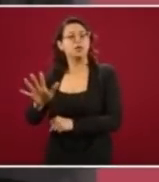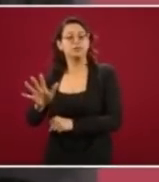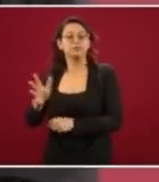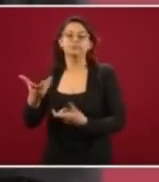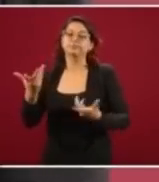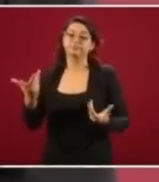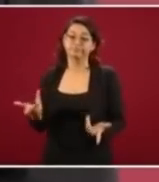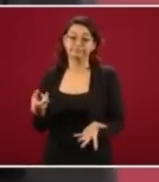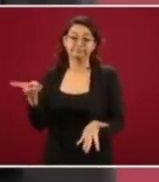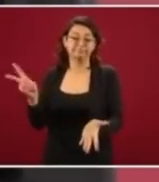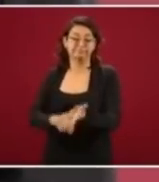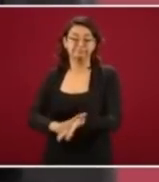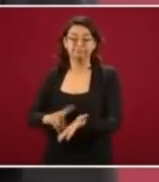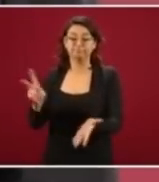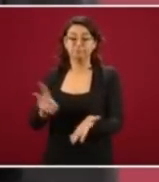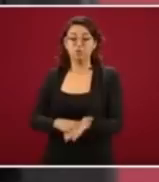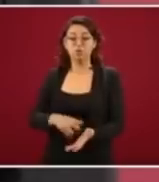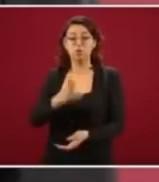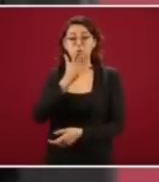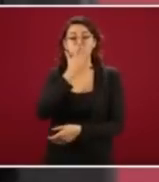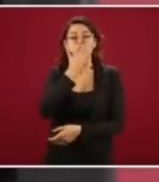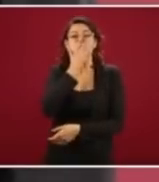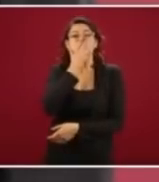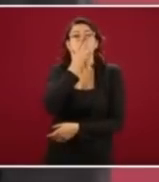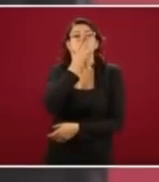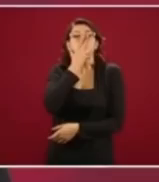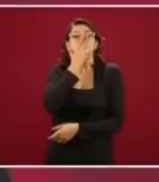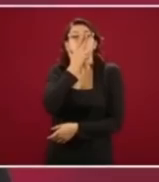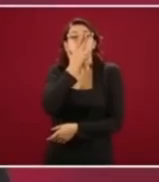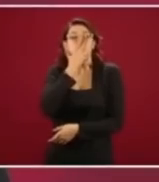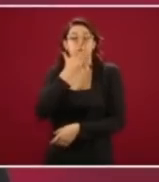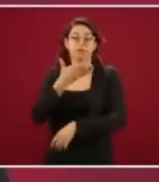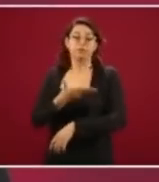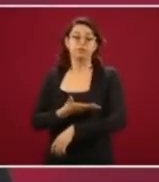el valor que tiene para los mexicanos,